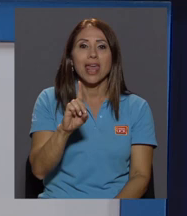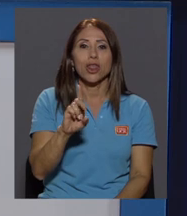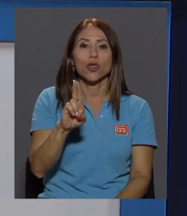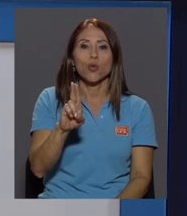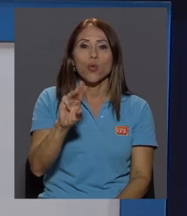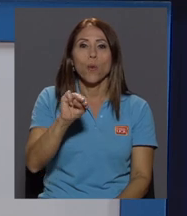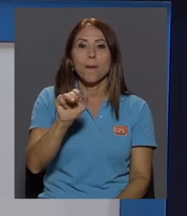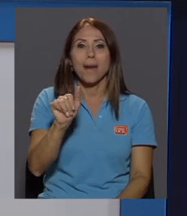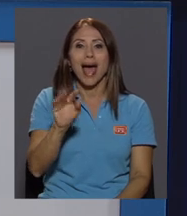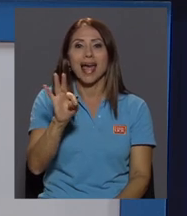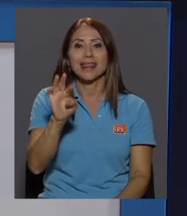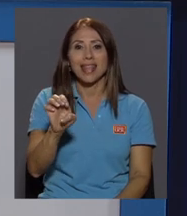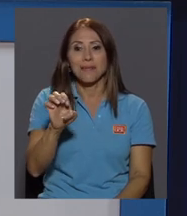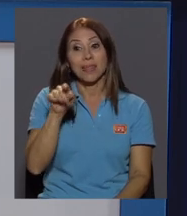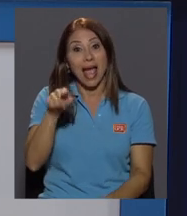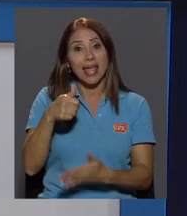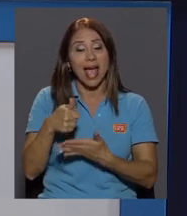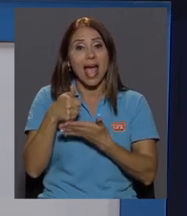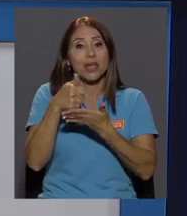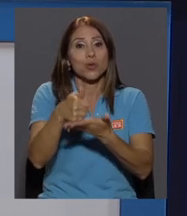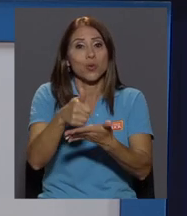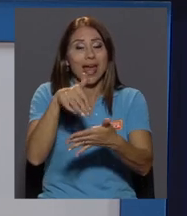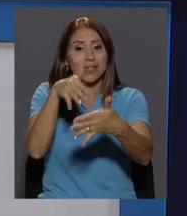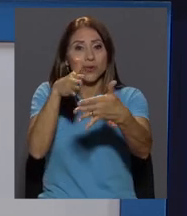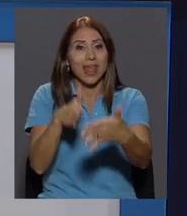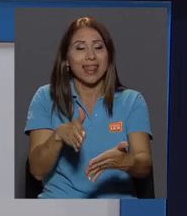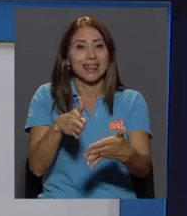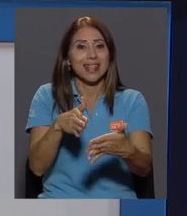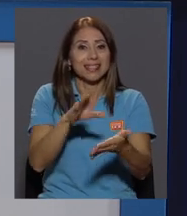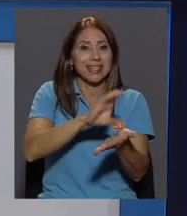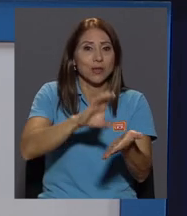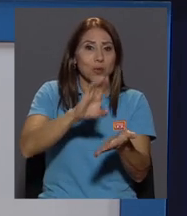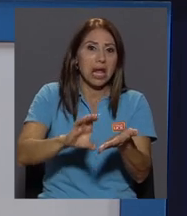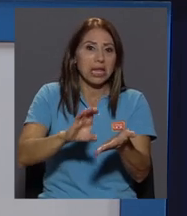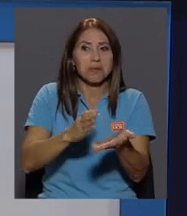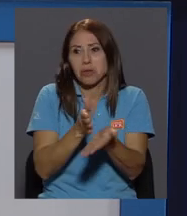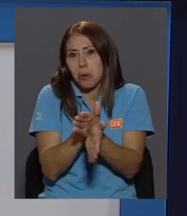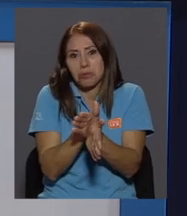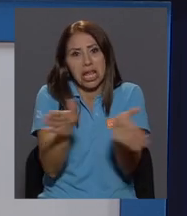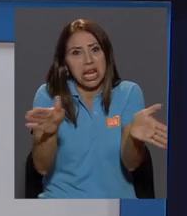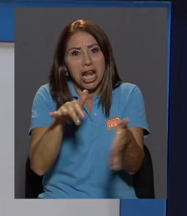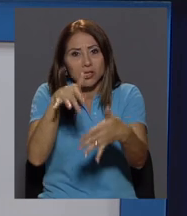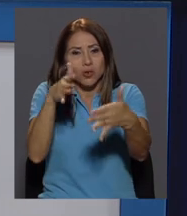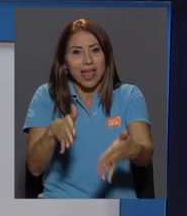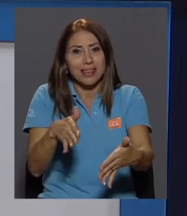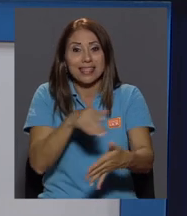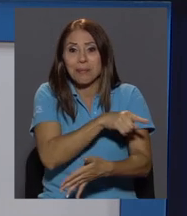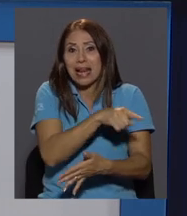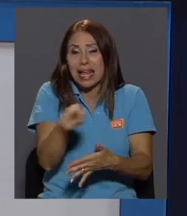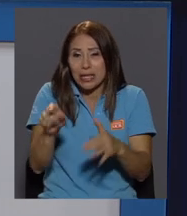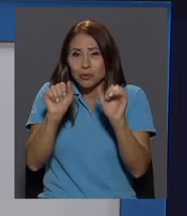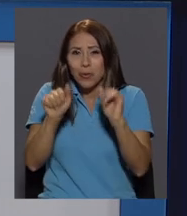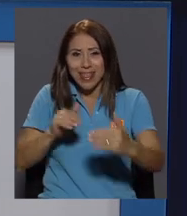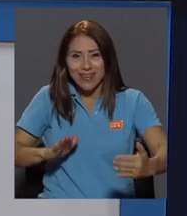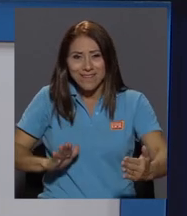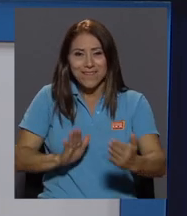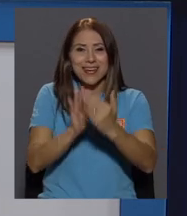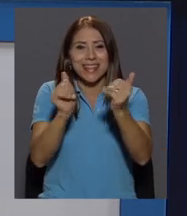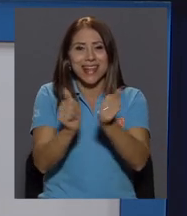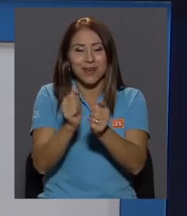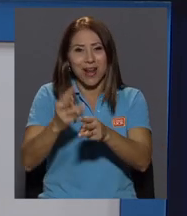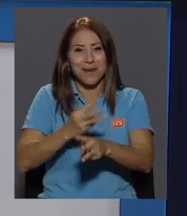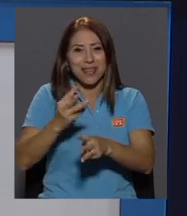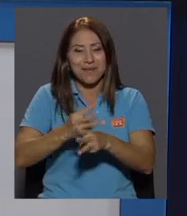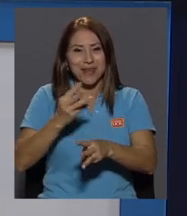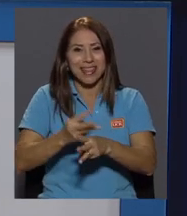en el cual ayudas a los estudiantes de secundaria oa los estudiantes de nuestro país a lidiar con el tema de la